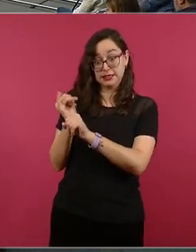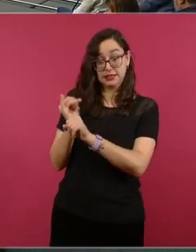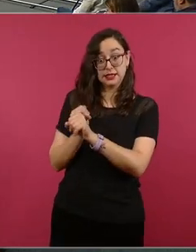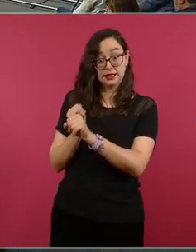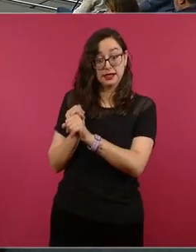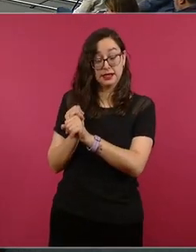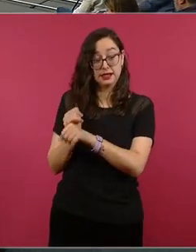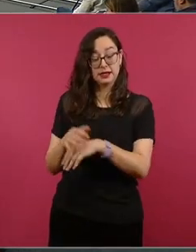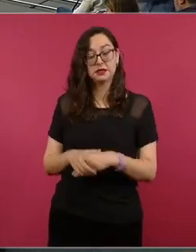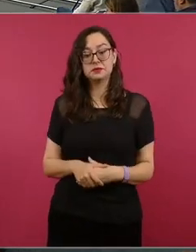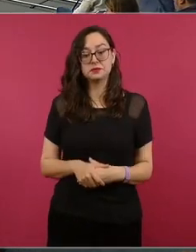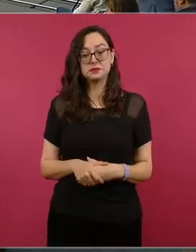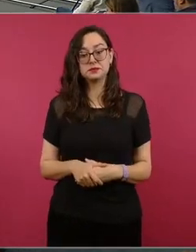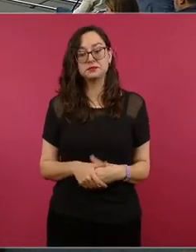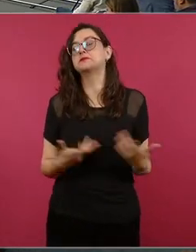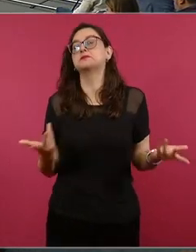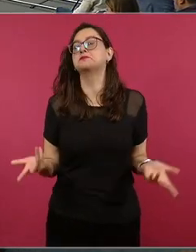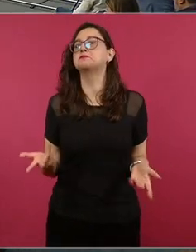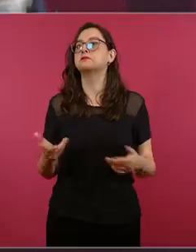El caso es que no hicieron nada,